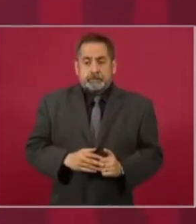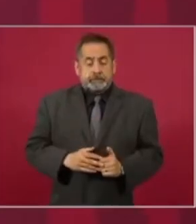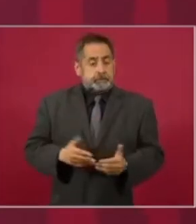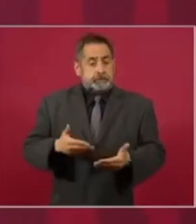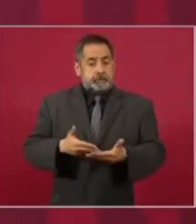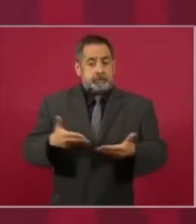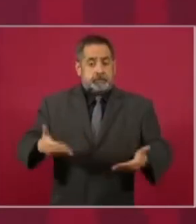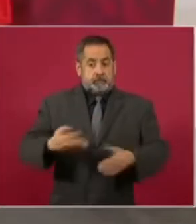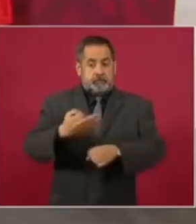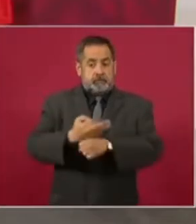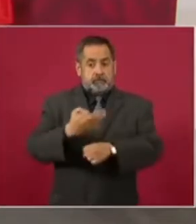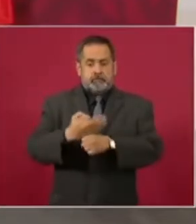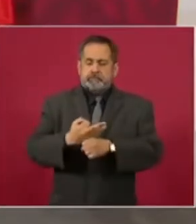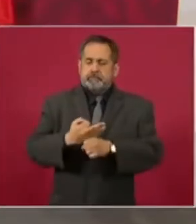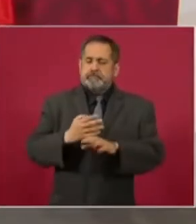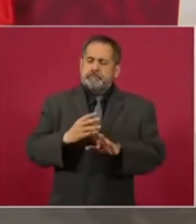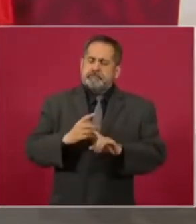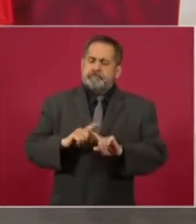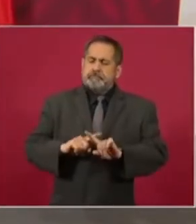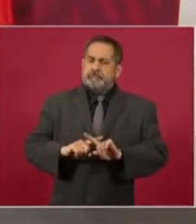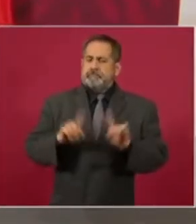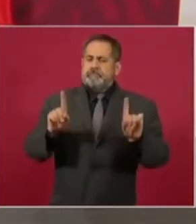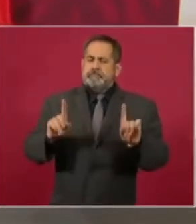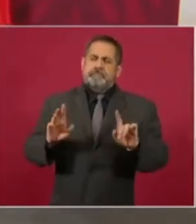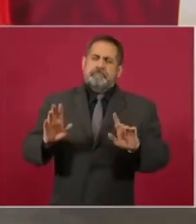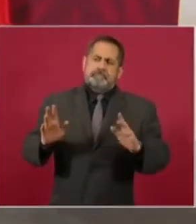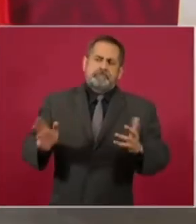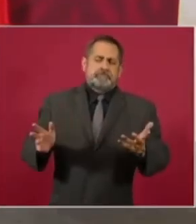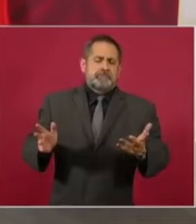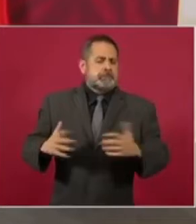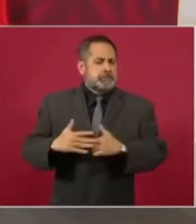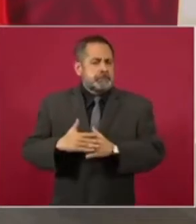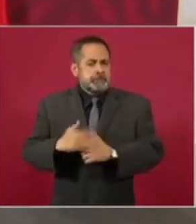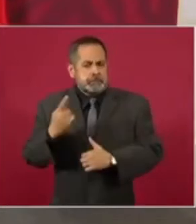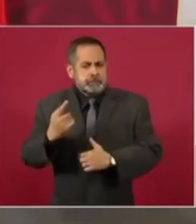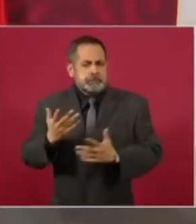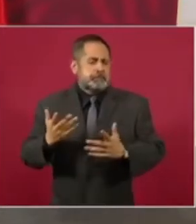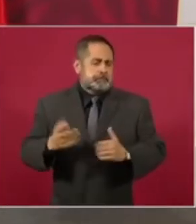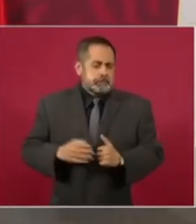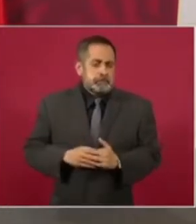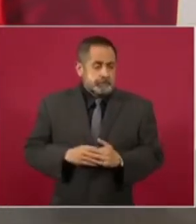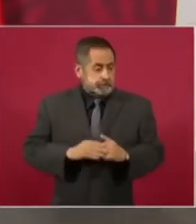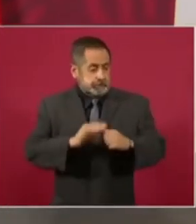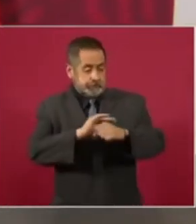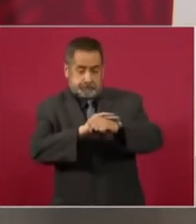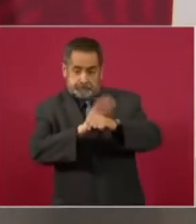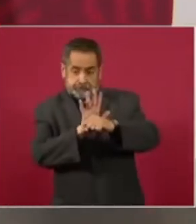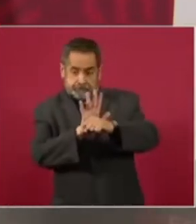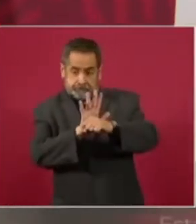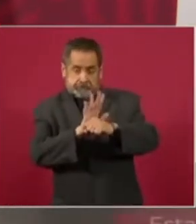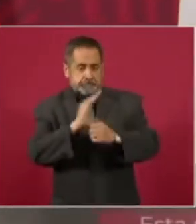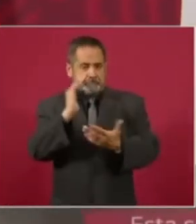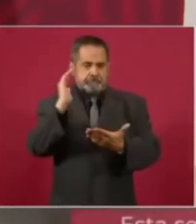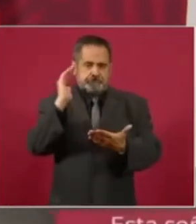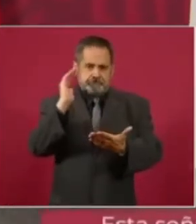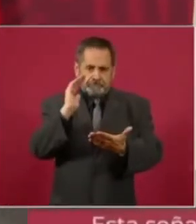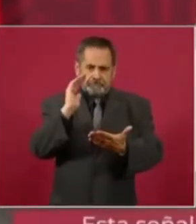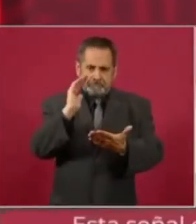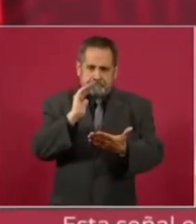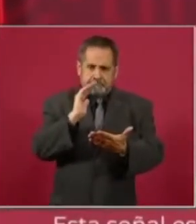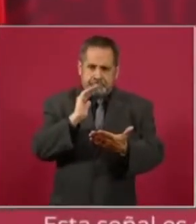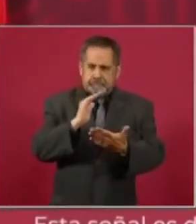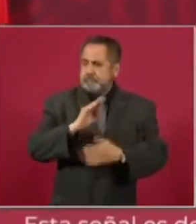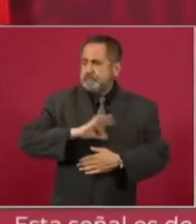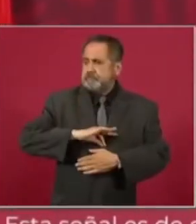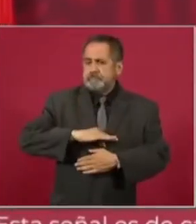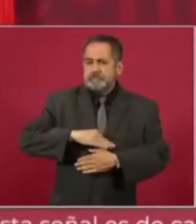una situación distinta porque la pandemia ha ido cediendo,